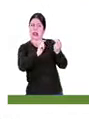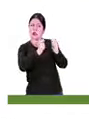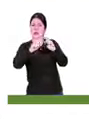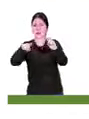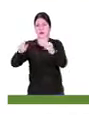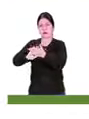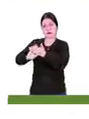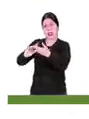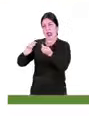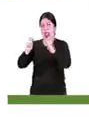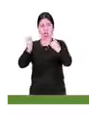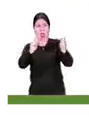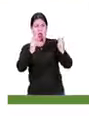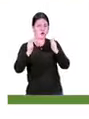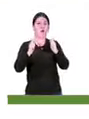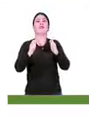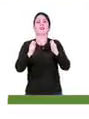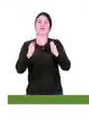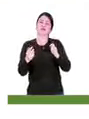para atender